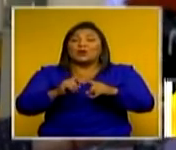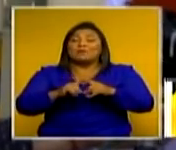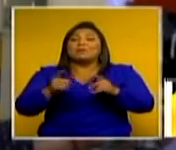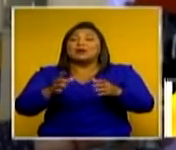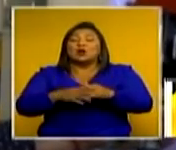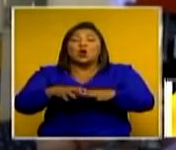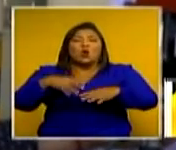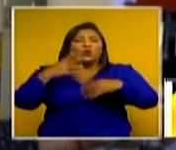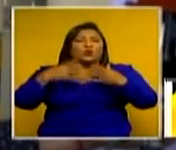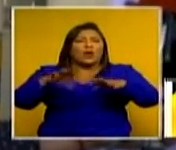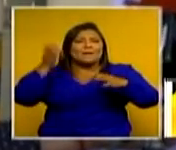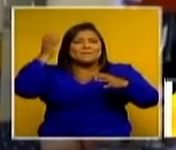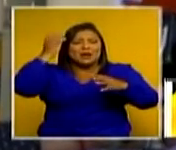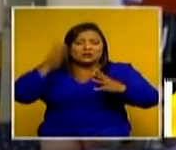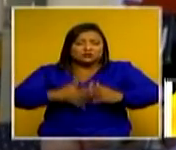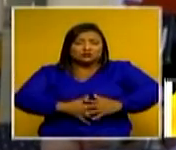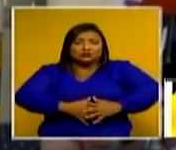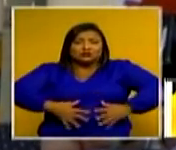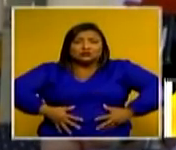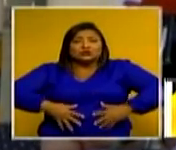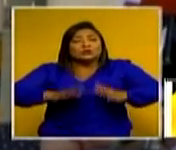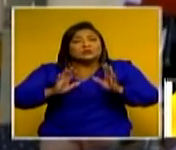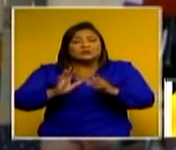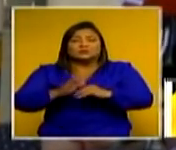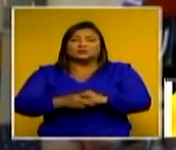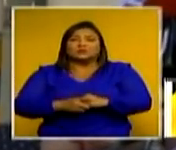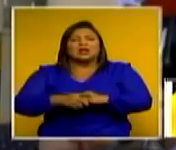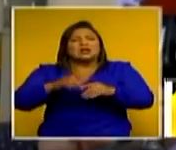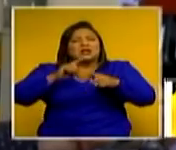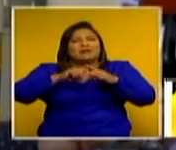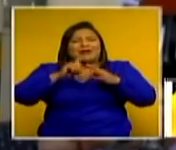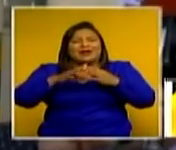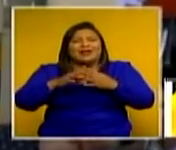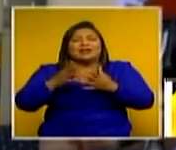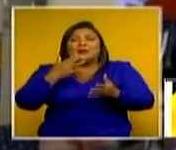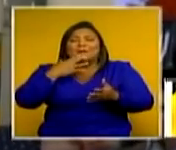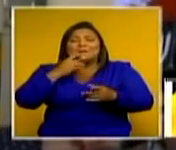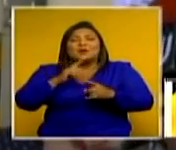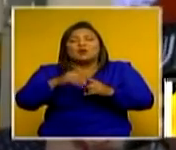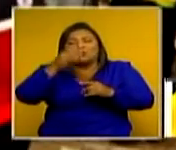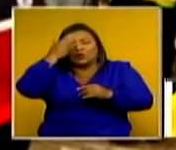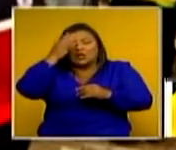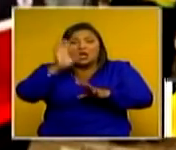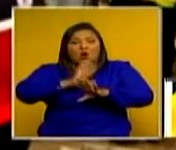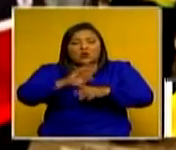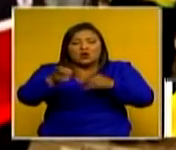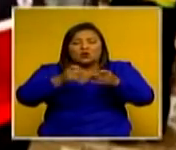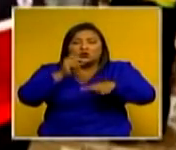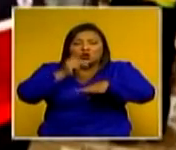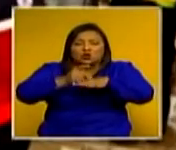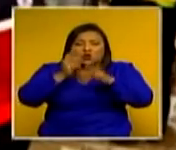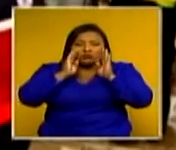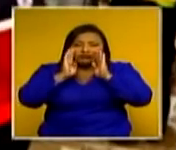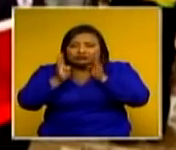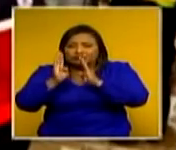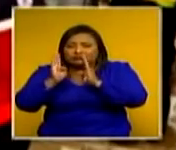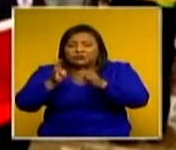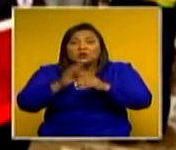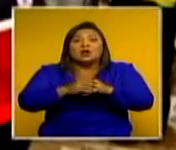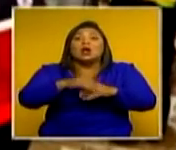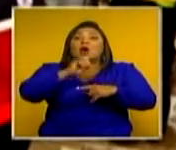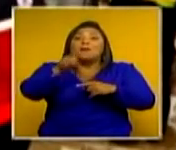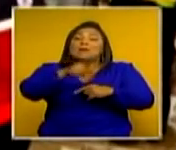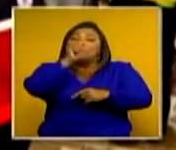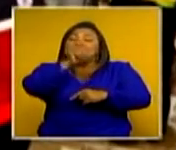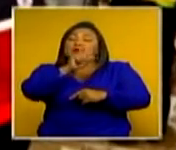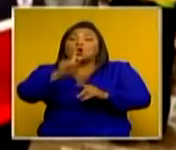craneoencefálico trauma abdominal distintas distintos problemas que han tenido porque están siendo controlados los demás pacientes fueron trasladados a